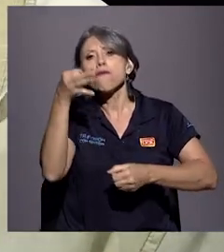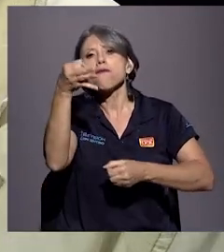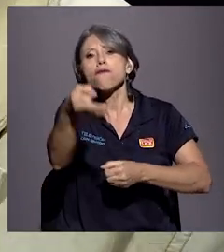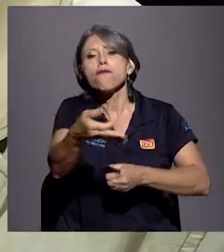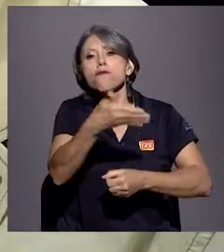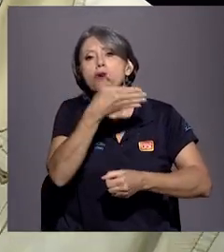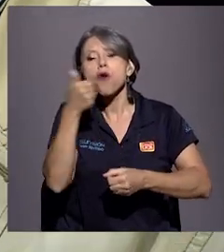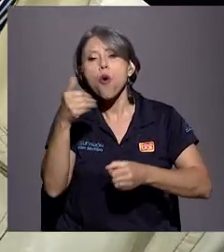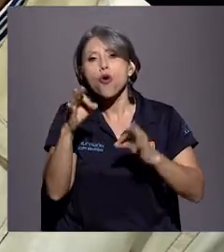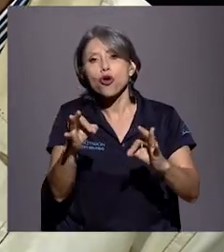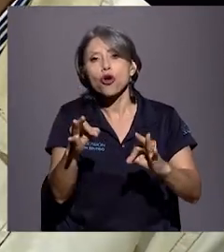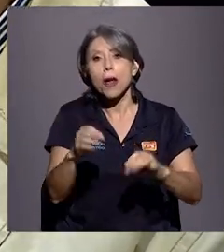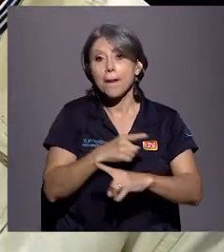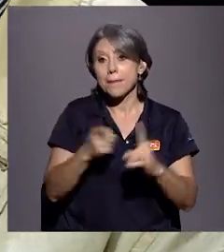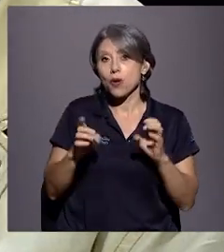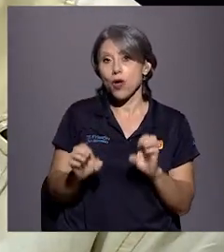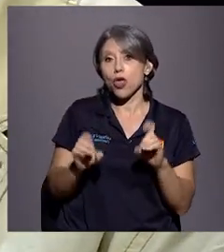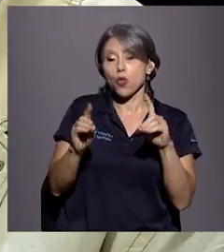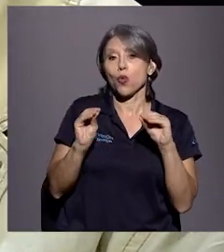educación tiene